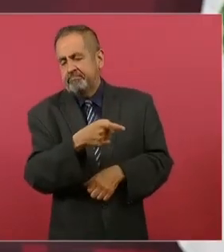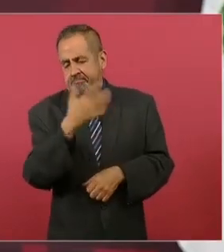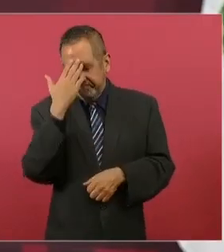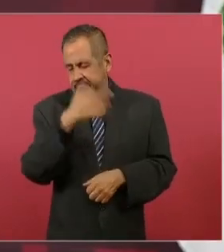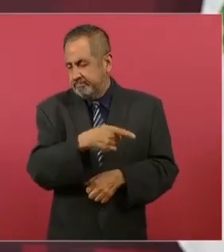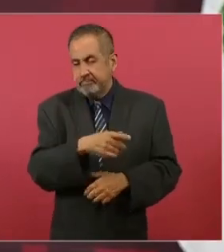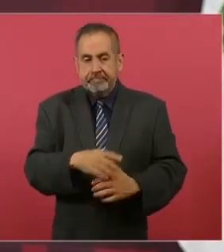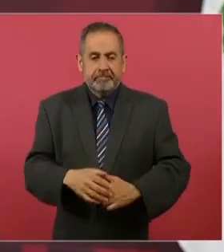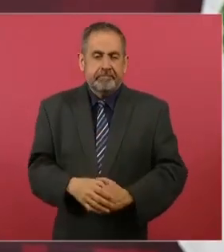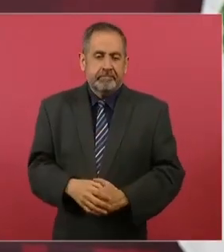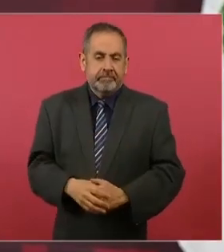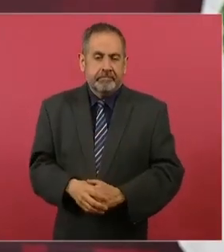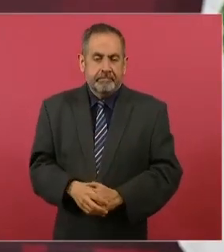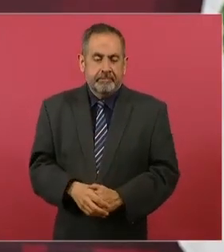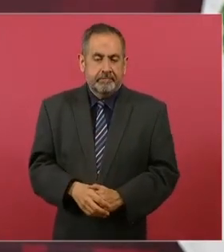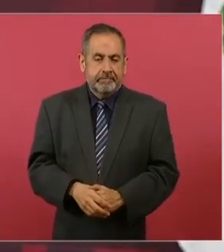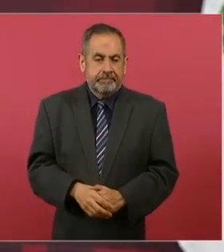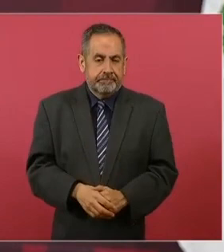¿Y si se equivoca?